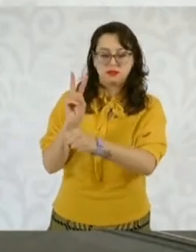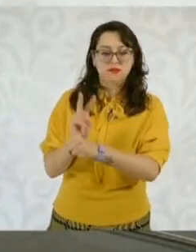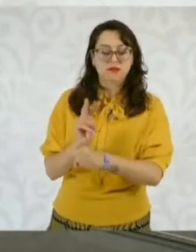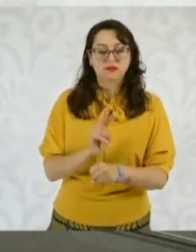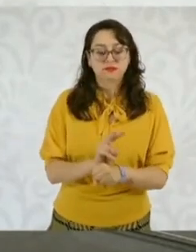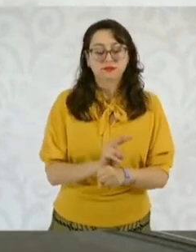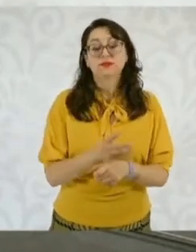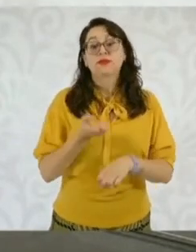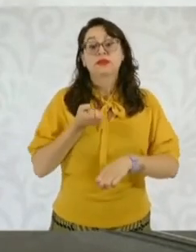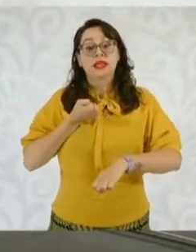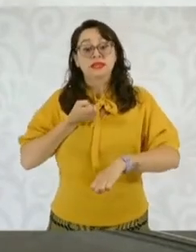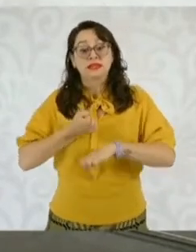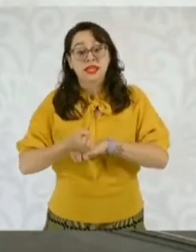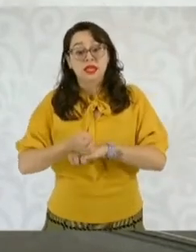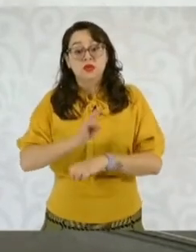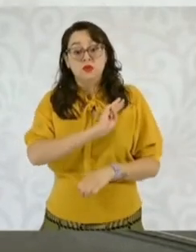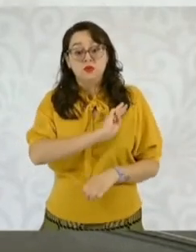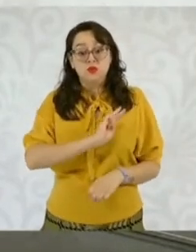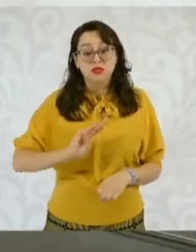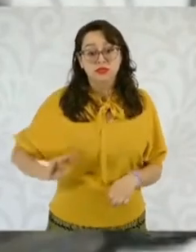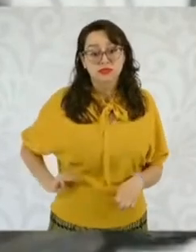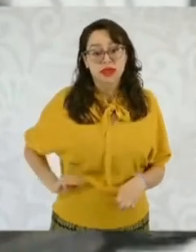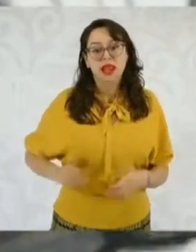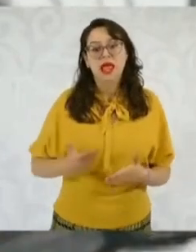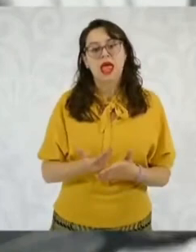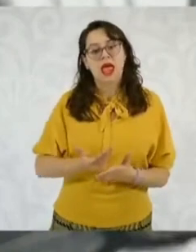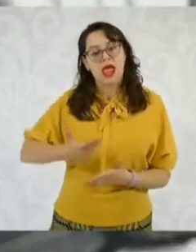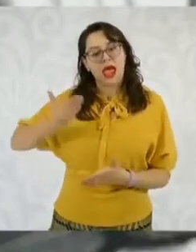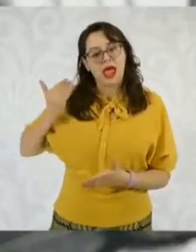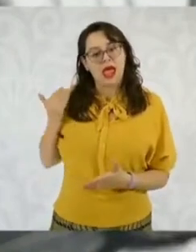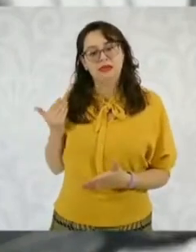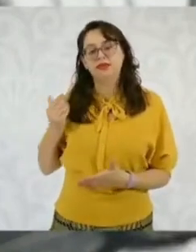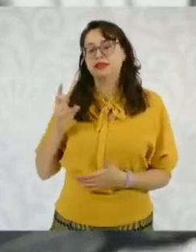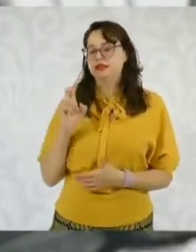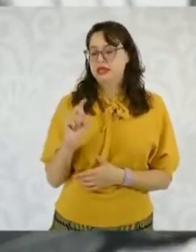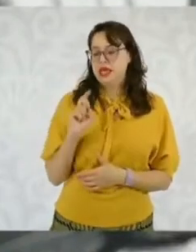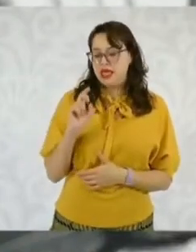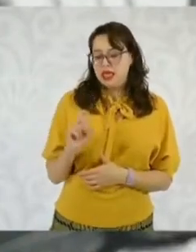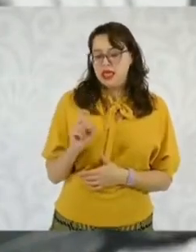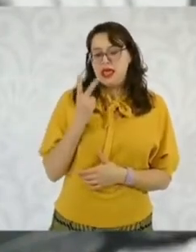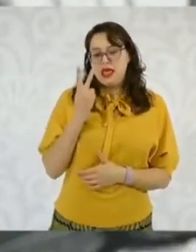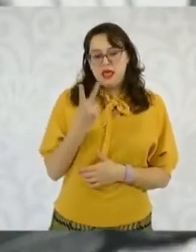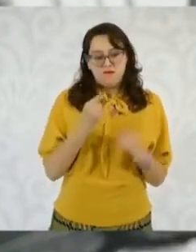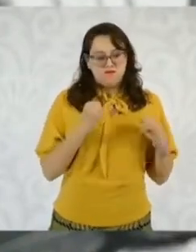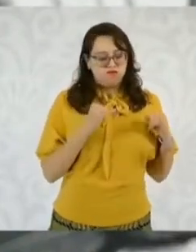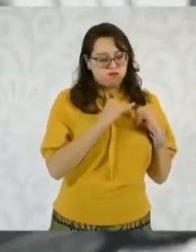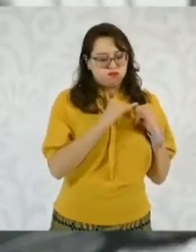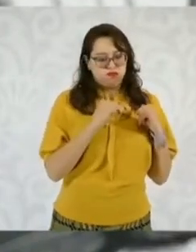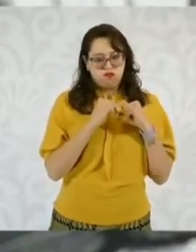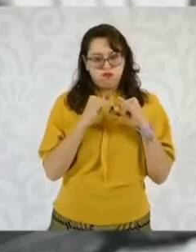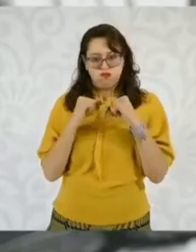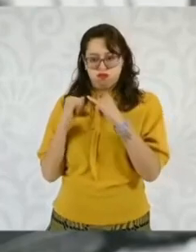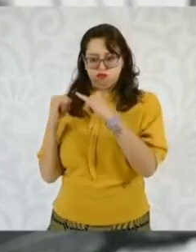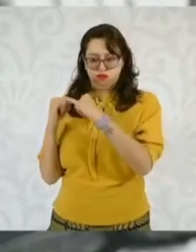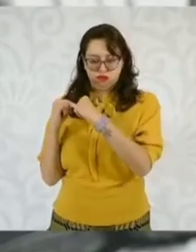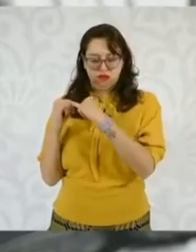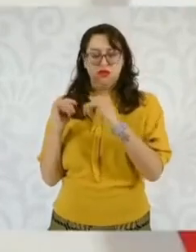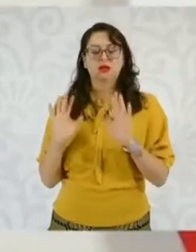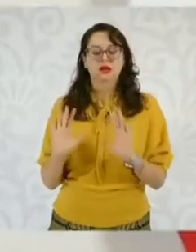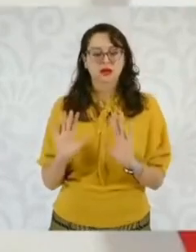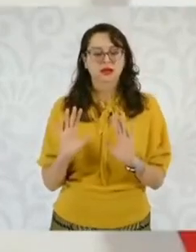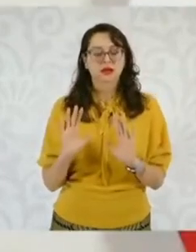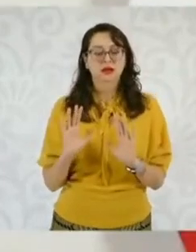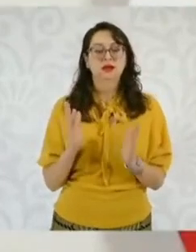nivel estatal y municipal, antes también se tenían nada más 32 organismos homólogos al INAI, o sea,